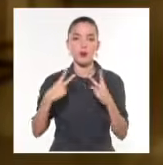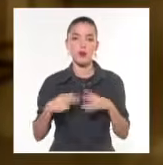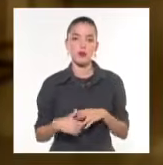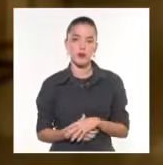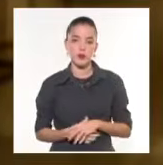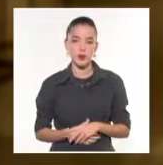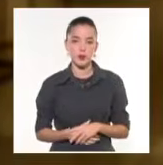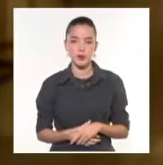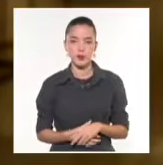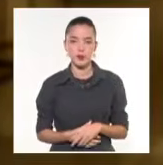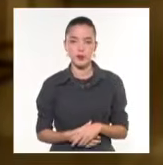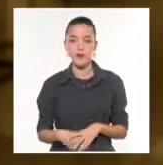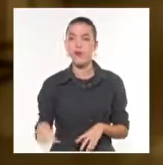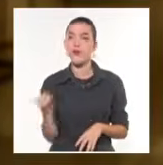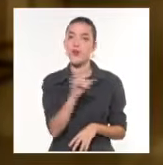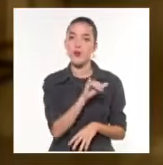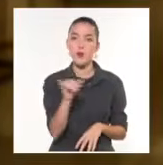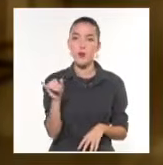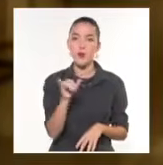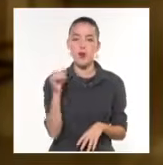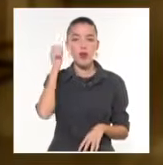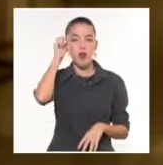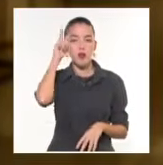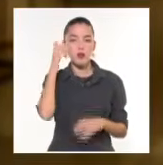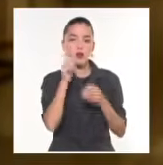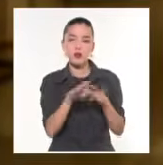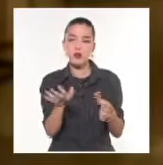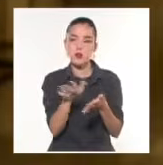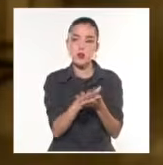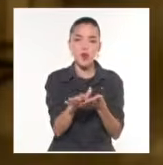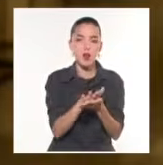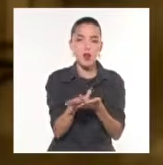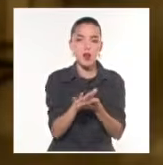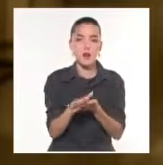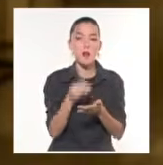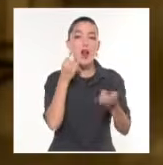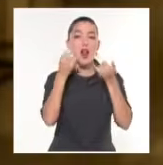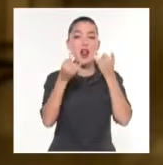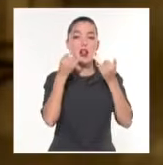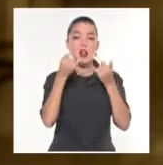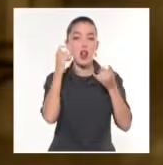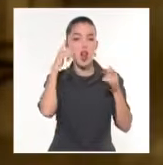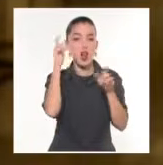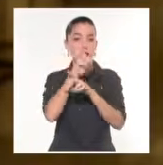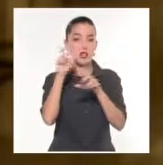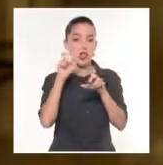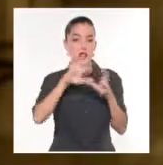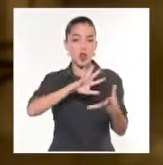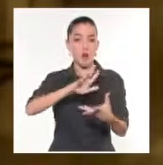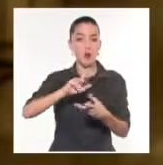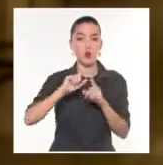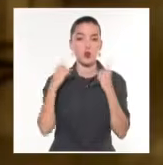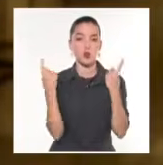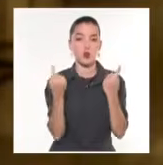Como sucede con la inteligencia artificial que motiva el interés de científicos en todo el mundo, en el área medioambiental existe un tema que se